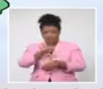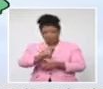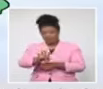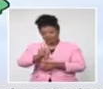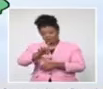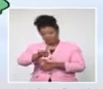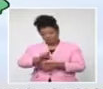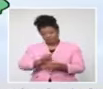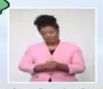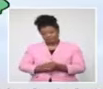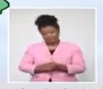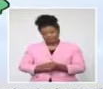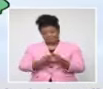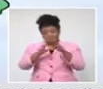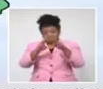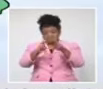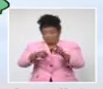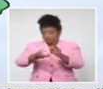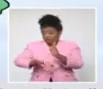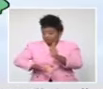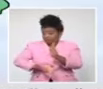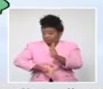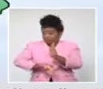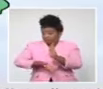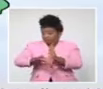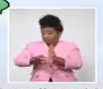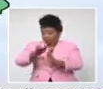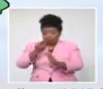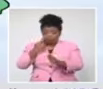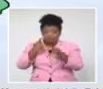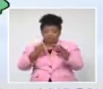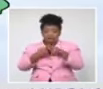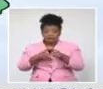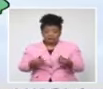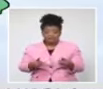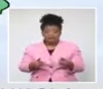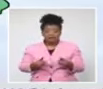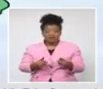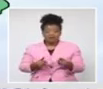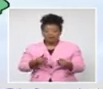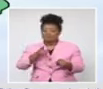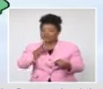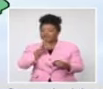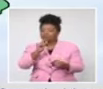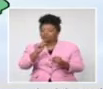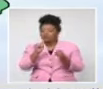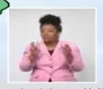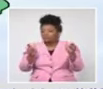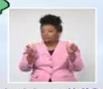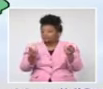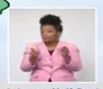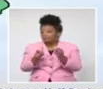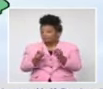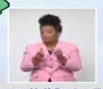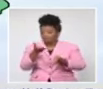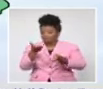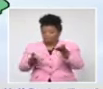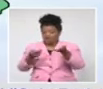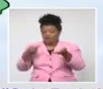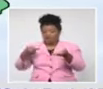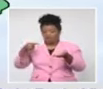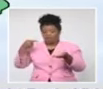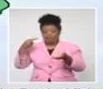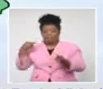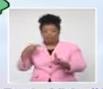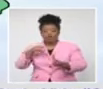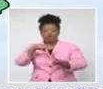cifras altas, como se puede ver ahí, pero de todas formas discretamente inferior a días anteriores. Las Tunas con